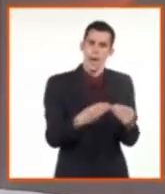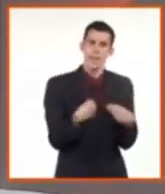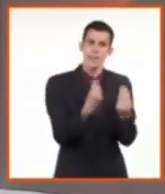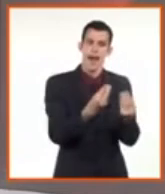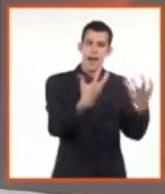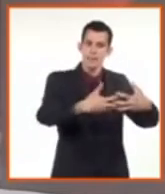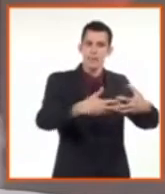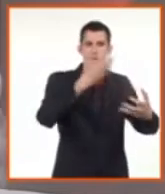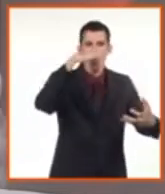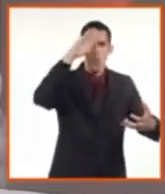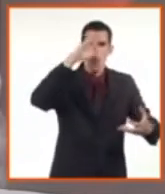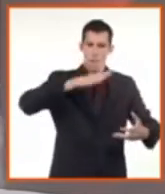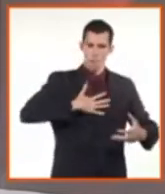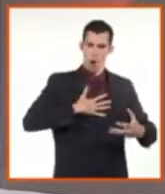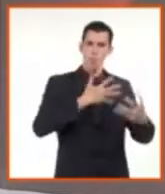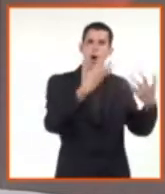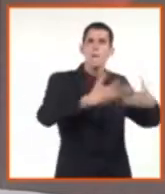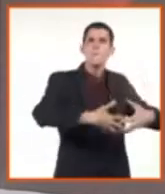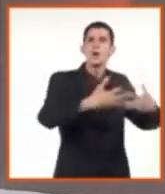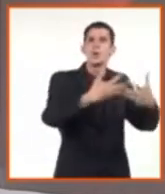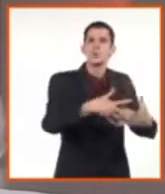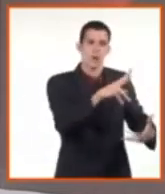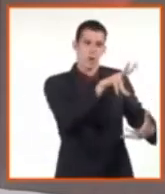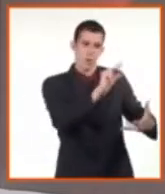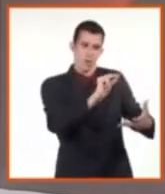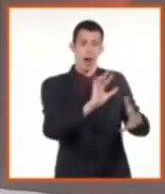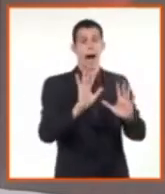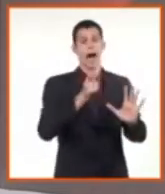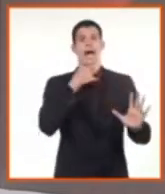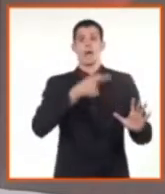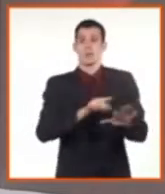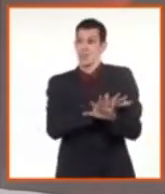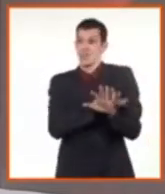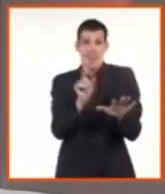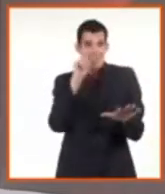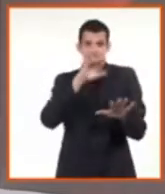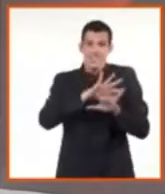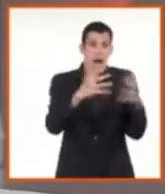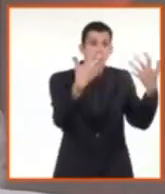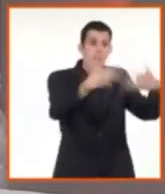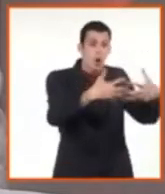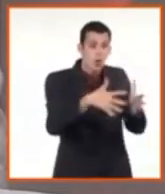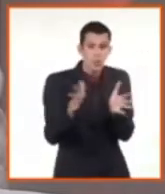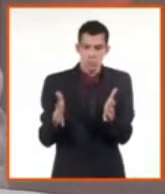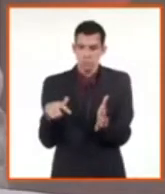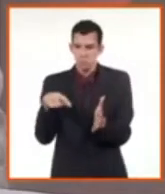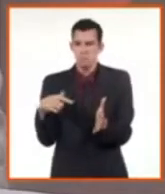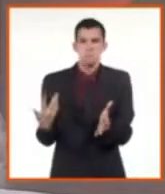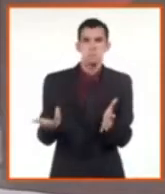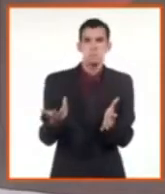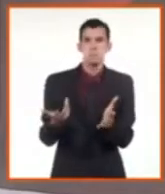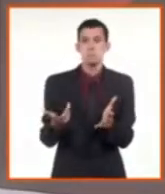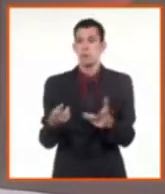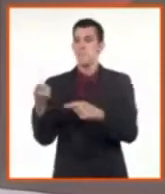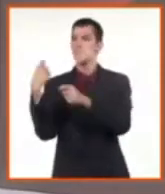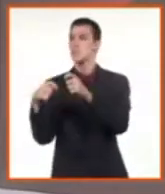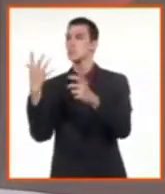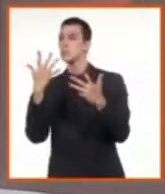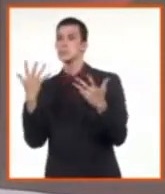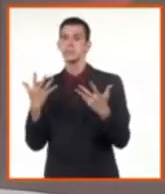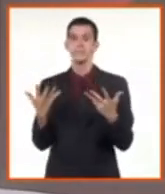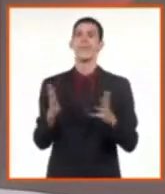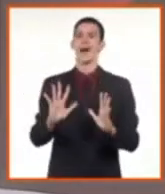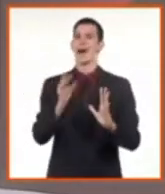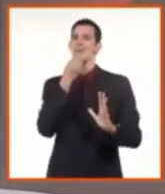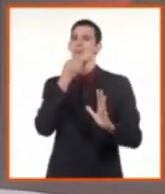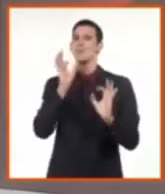realmente nosotros buscamos que estas medidas tengan una incidencia inmediata en los